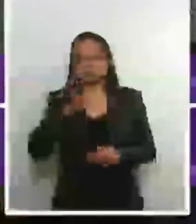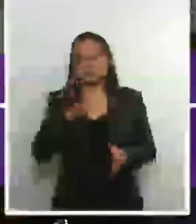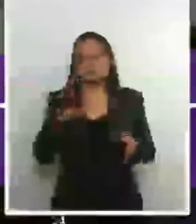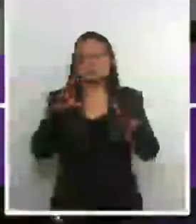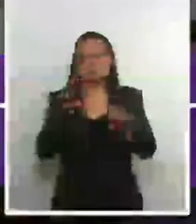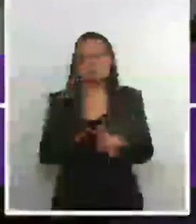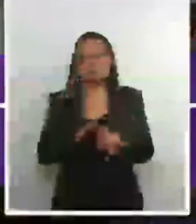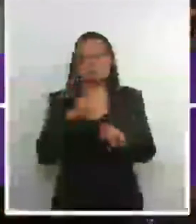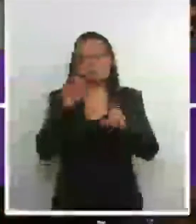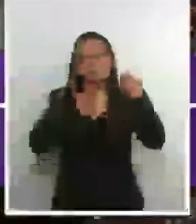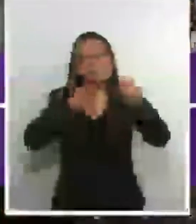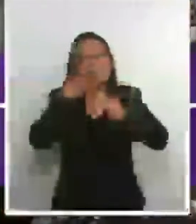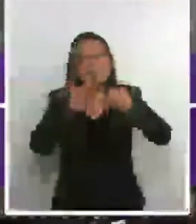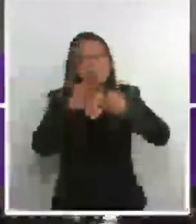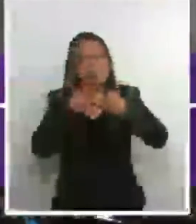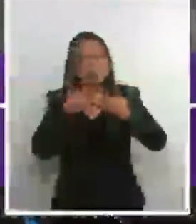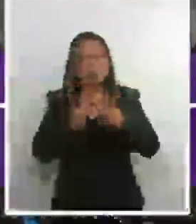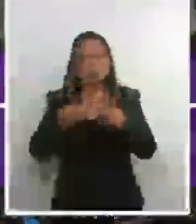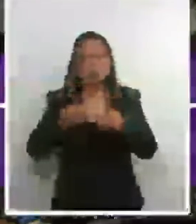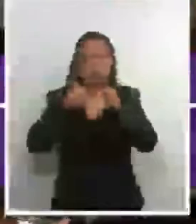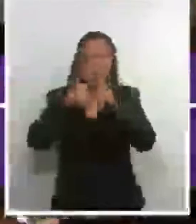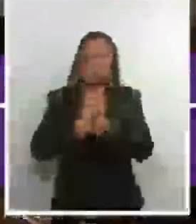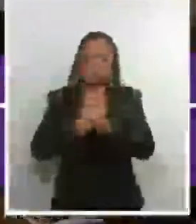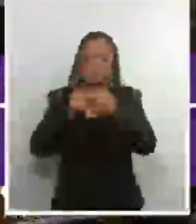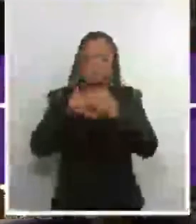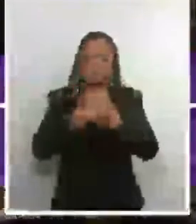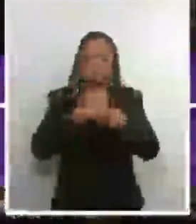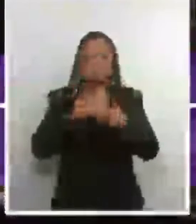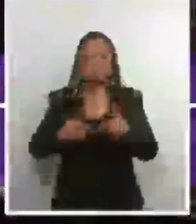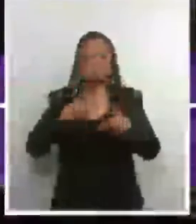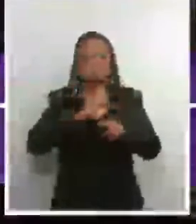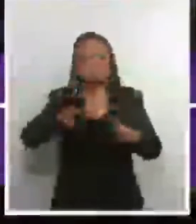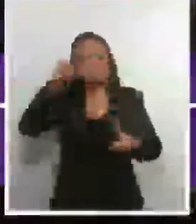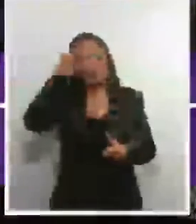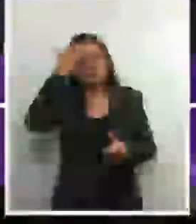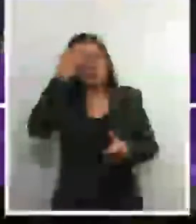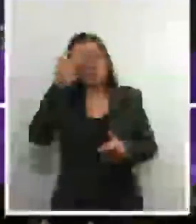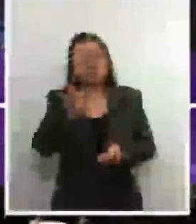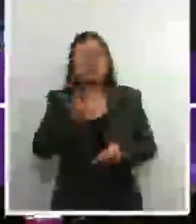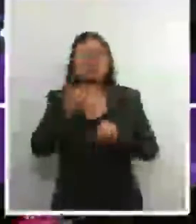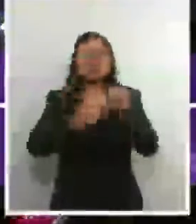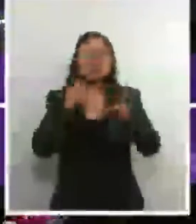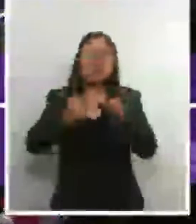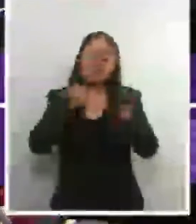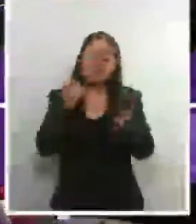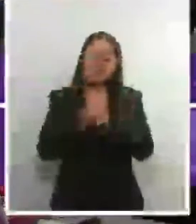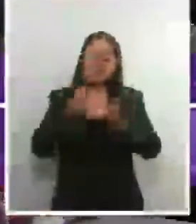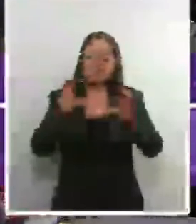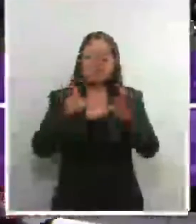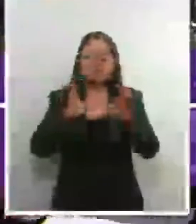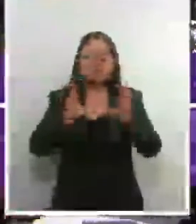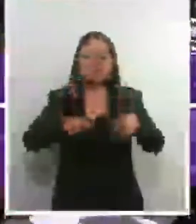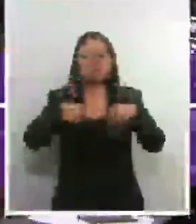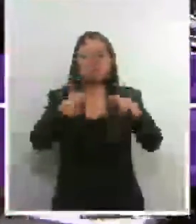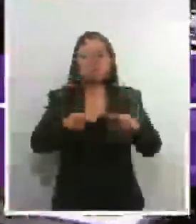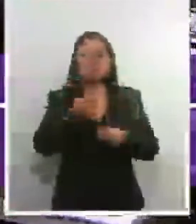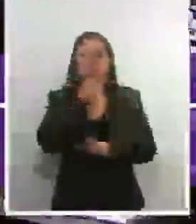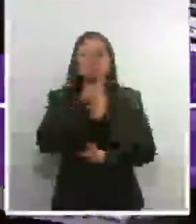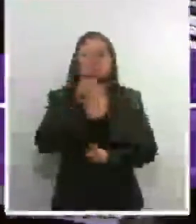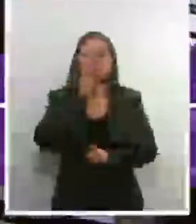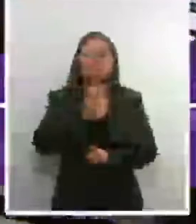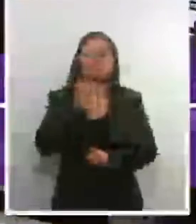formación, evaluación, permanencia, reconocimiento y certificación de las y